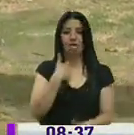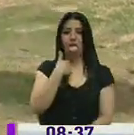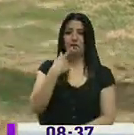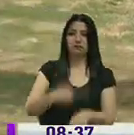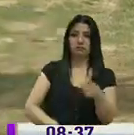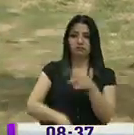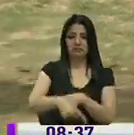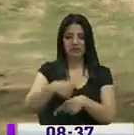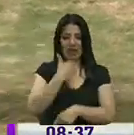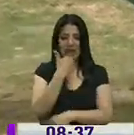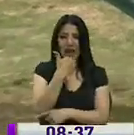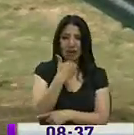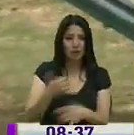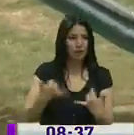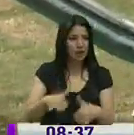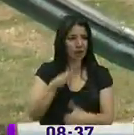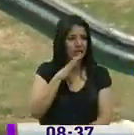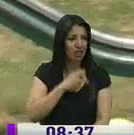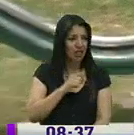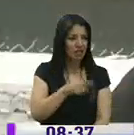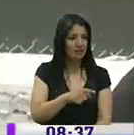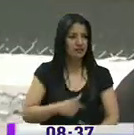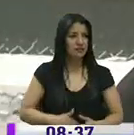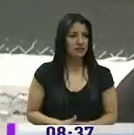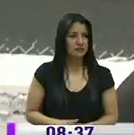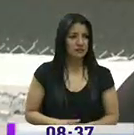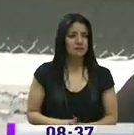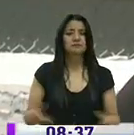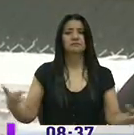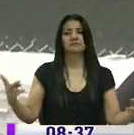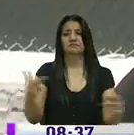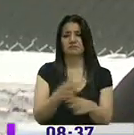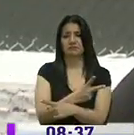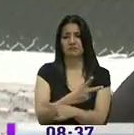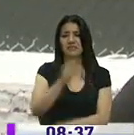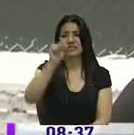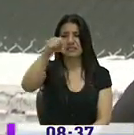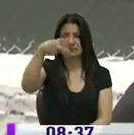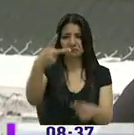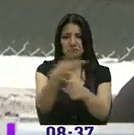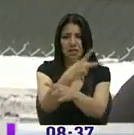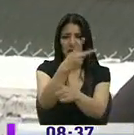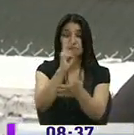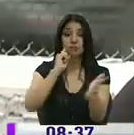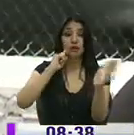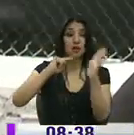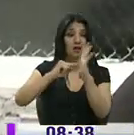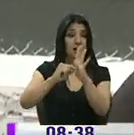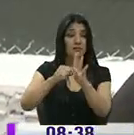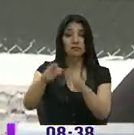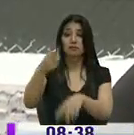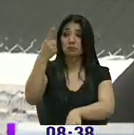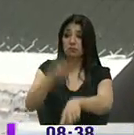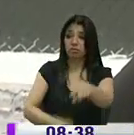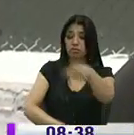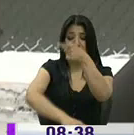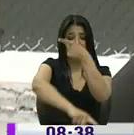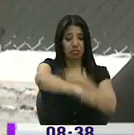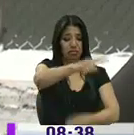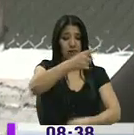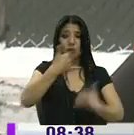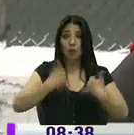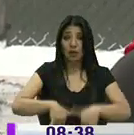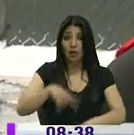lastimarse con los juegos sin mal estado si es peligroso el peligro de que estén así los juegos no es lo